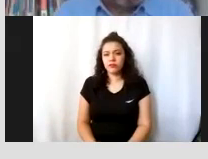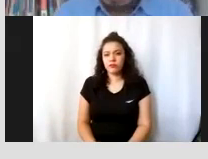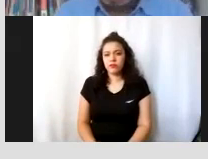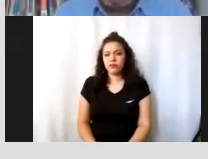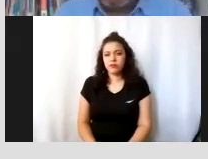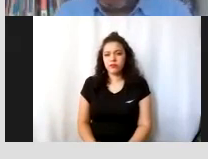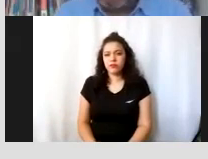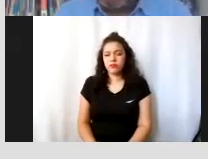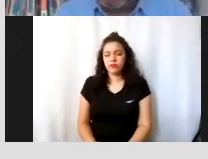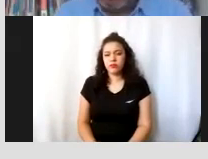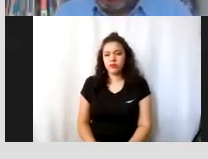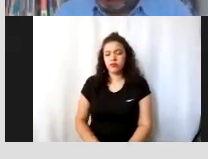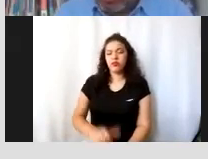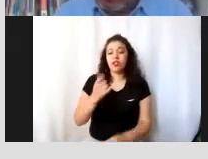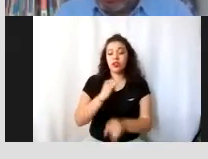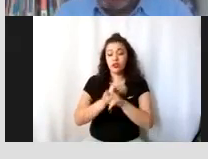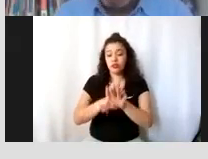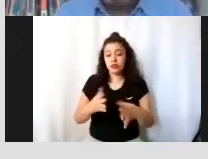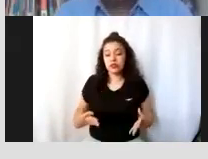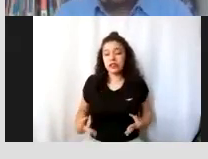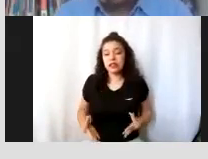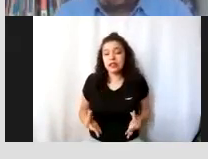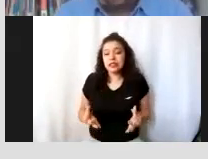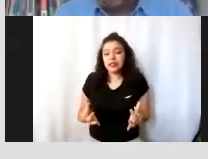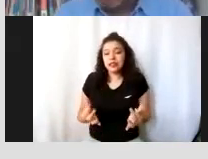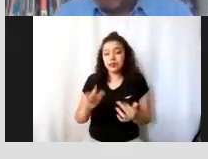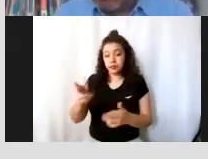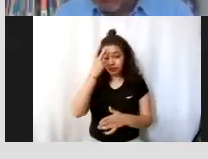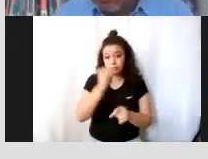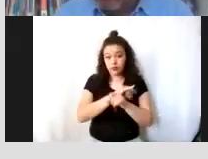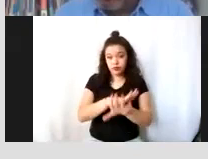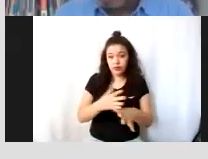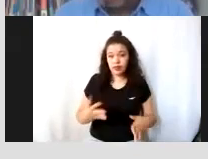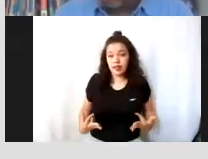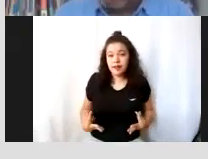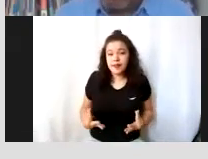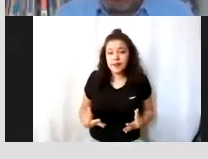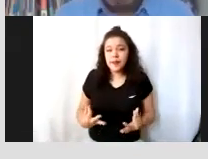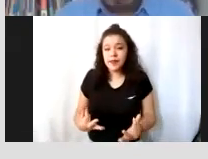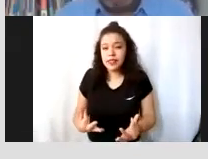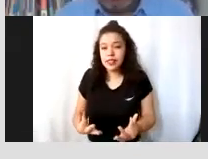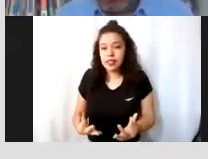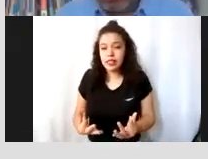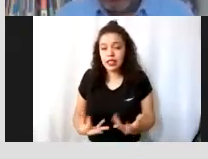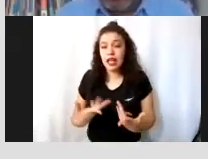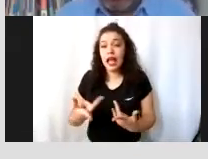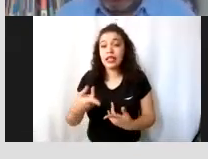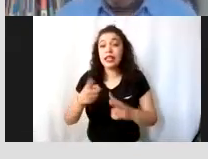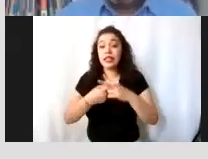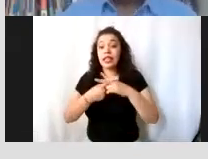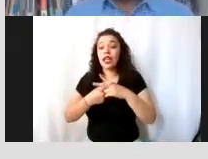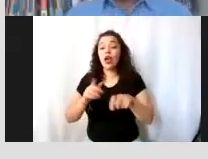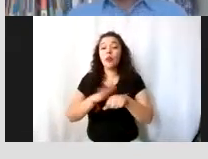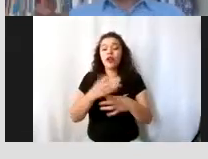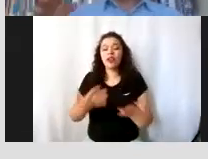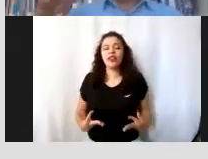Otro dato que es sensible... Recuerden que los datos sensibles son aquellos que pueden dar origen a discriminación.